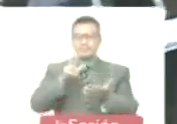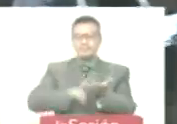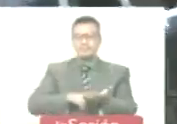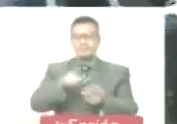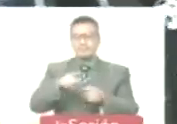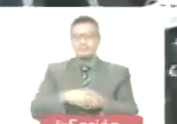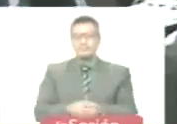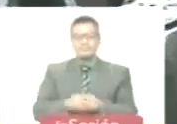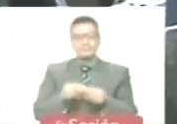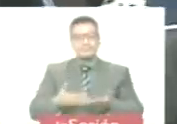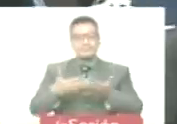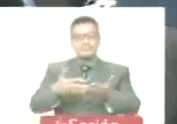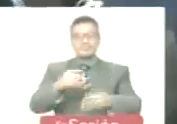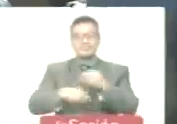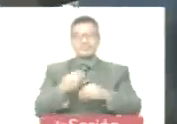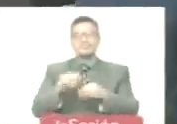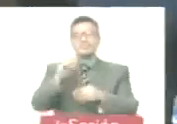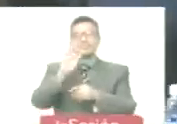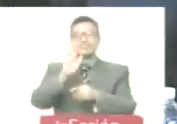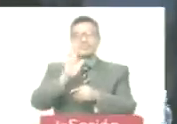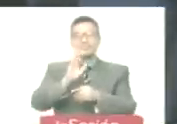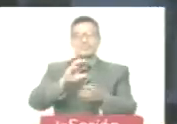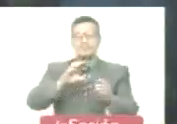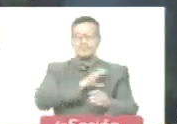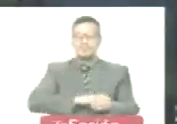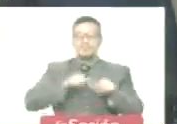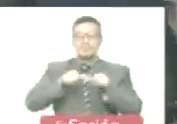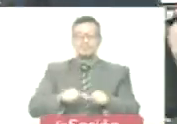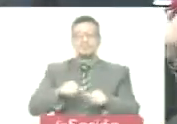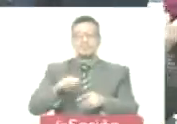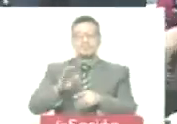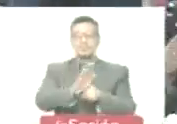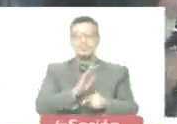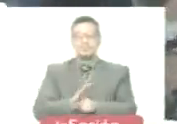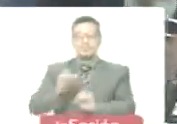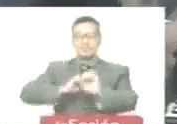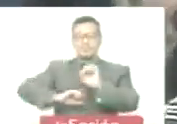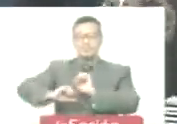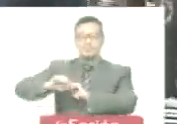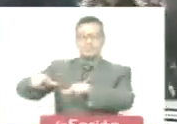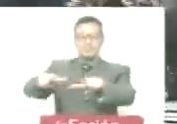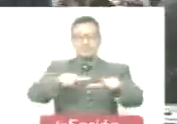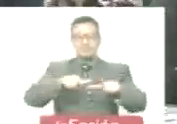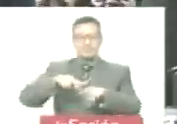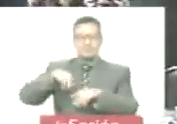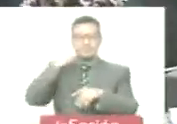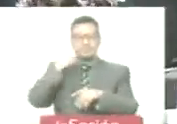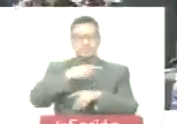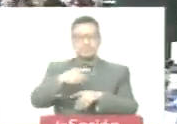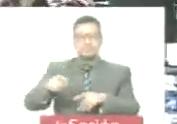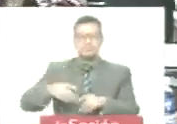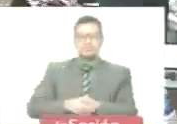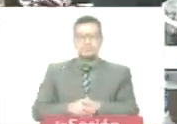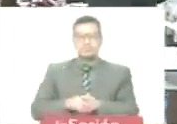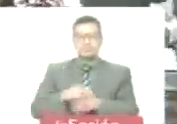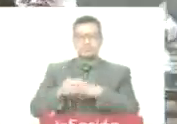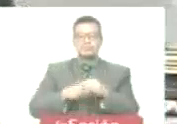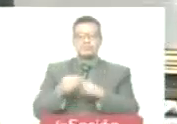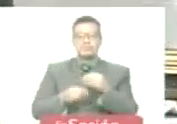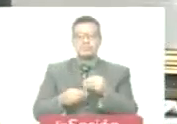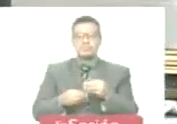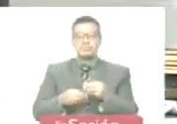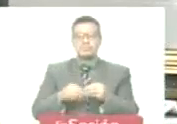remite entonces a la Comisión Permanente de Seguridad y Defensa de la Nación a los fines de